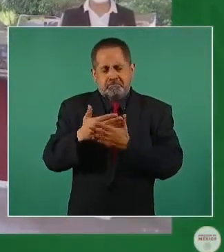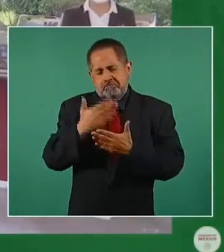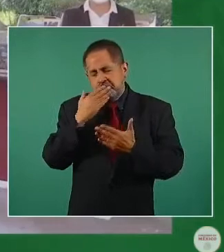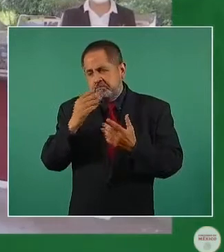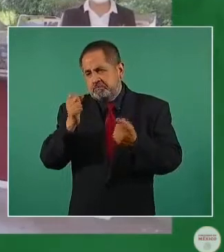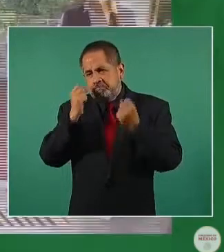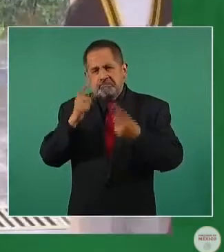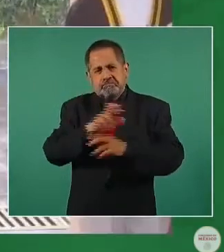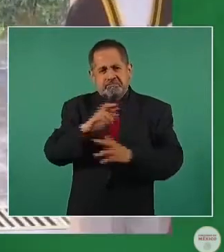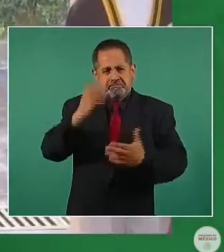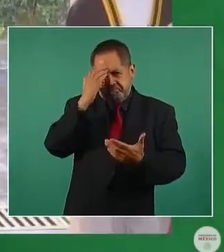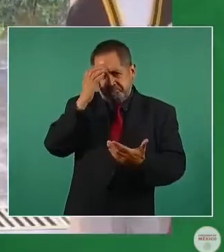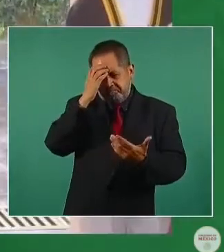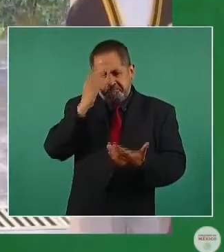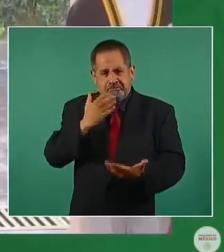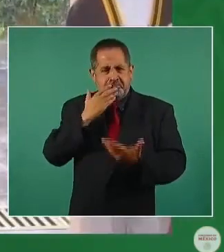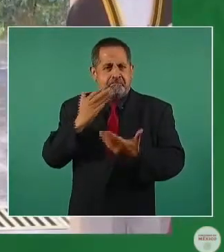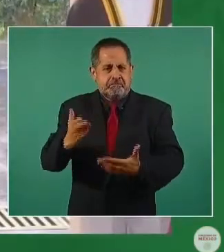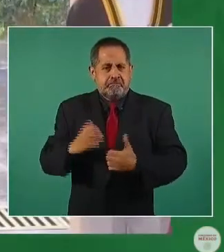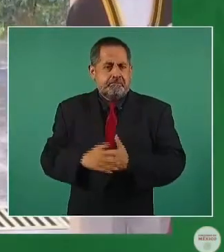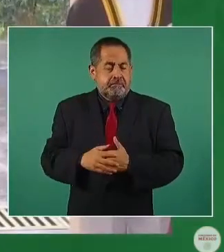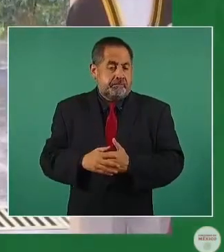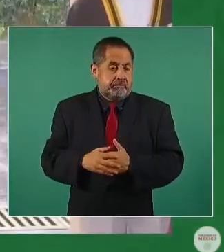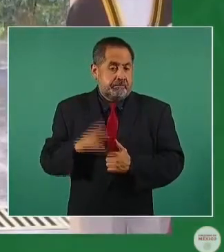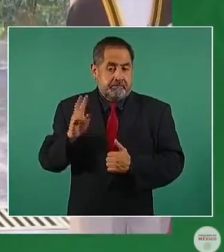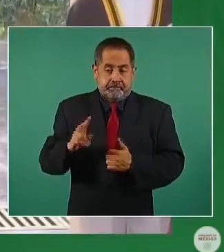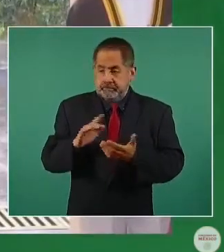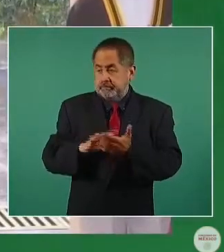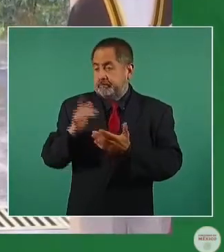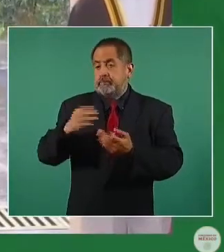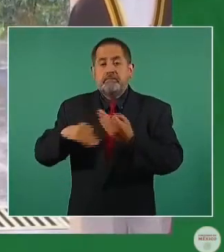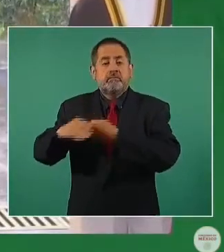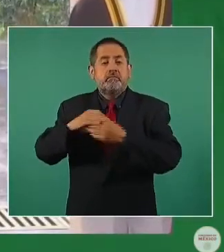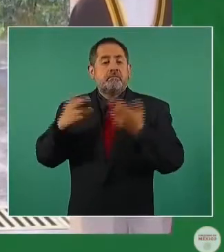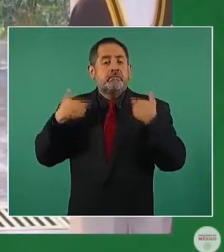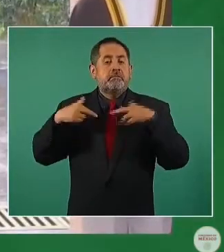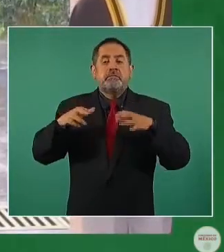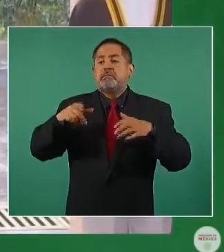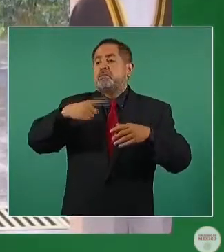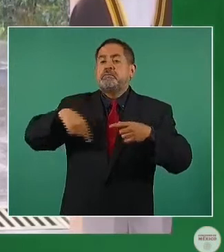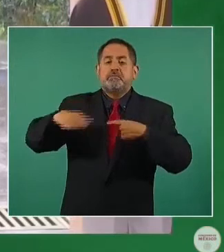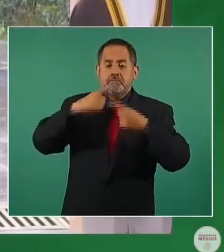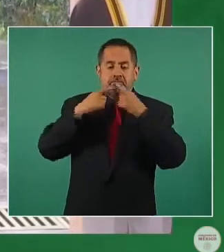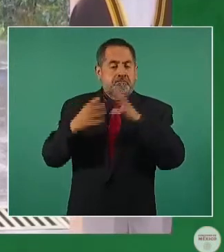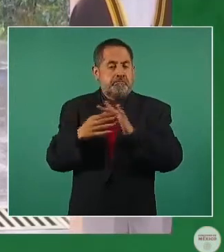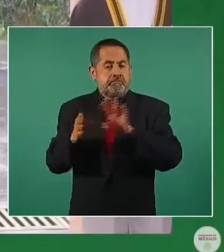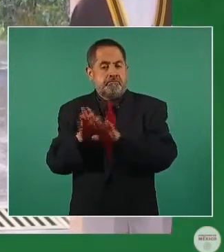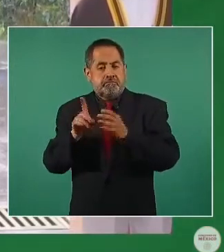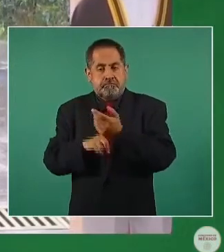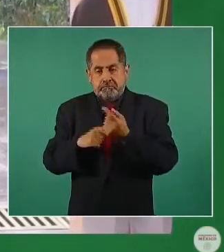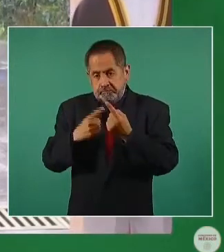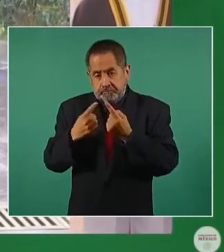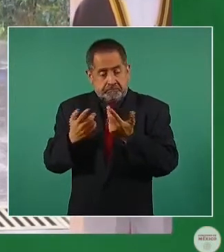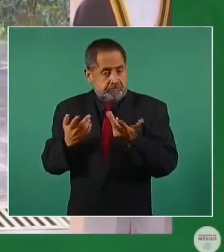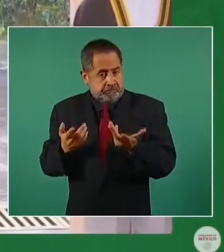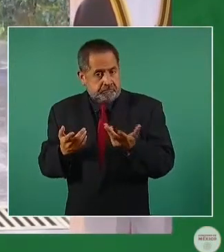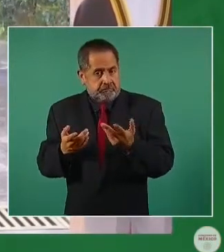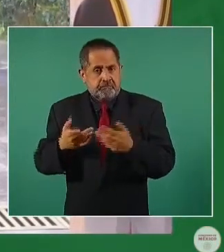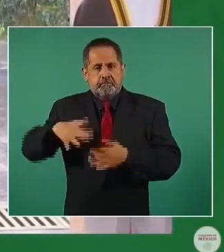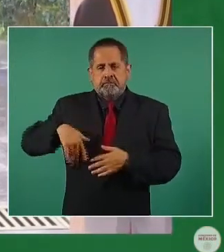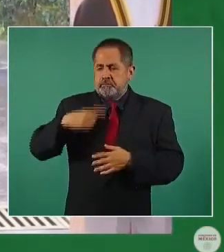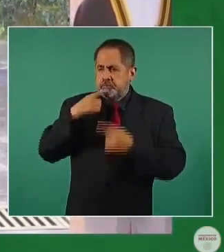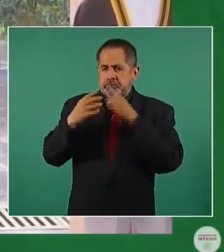verdad muy reconocida. Yo agradezco a todos esos maestros que tienen esa vocación y que, como usted decía,